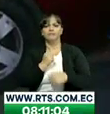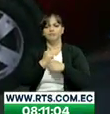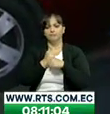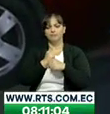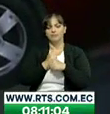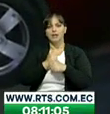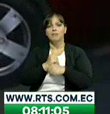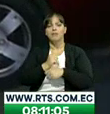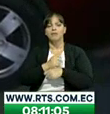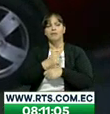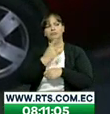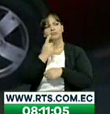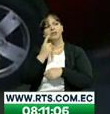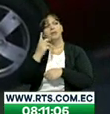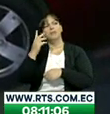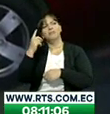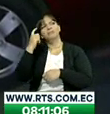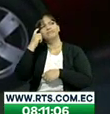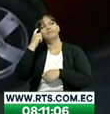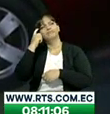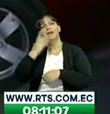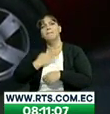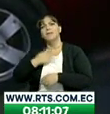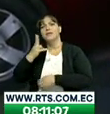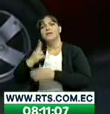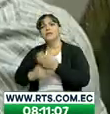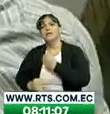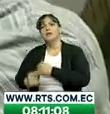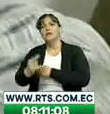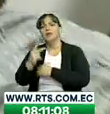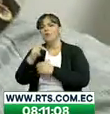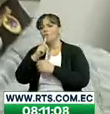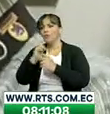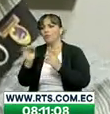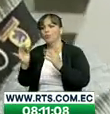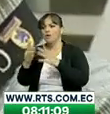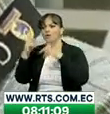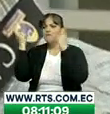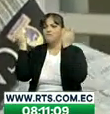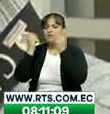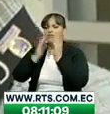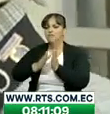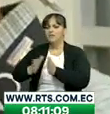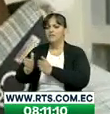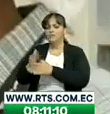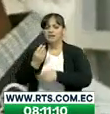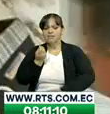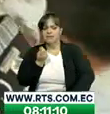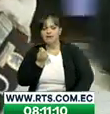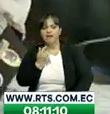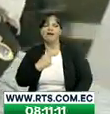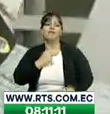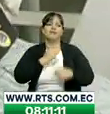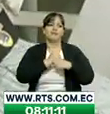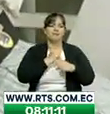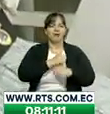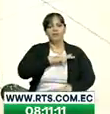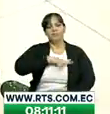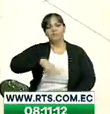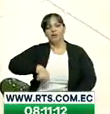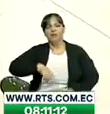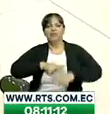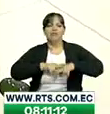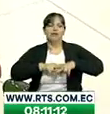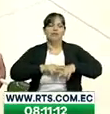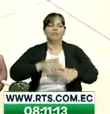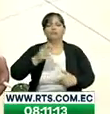para organizar algo por el cumpleaños de su hijo pero quienes hicieron fiesta fueron los delincuentes